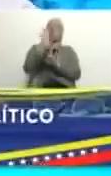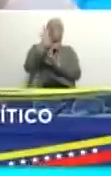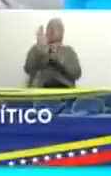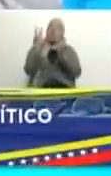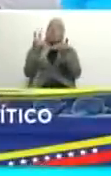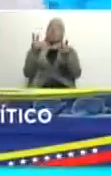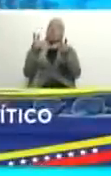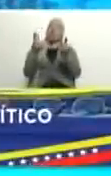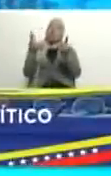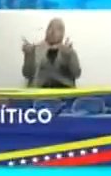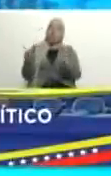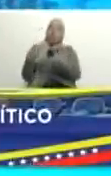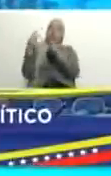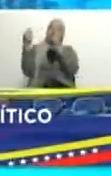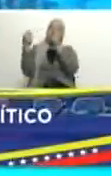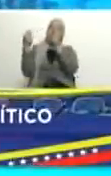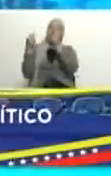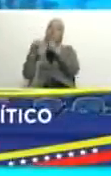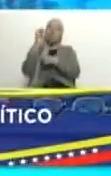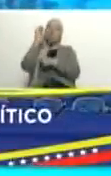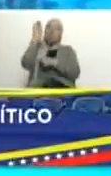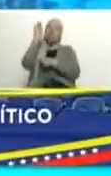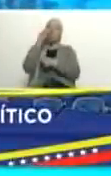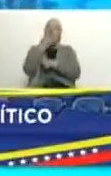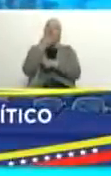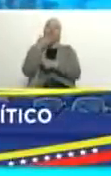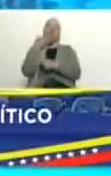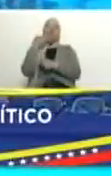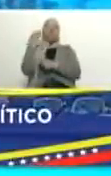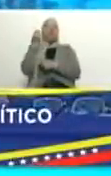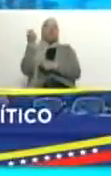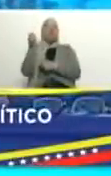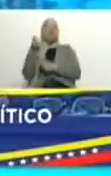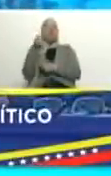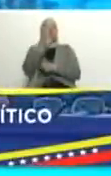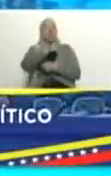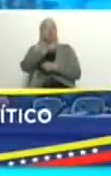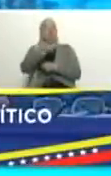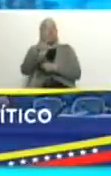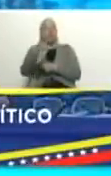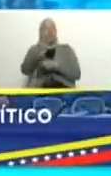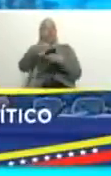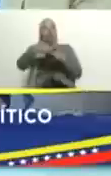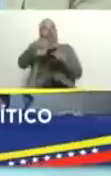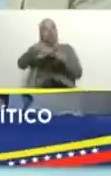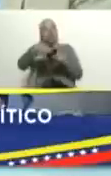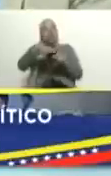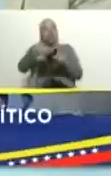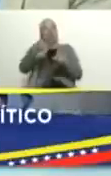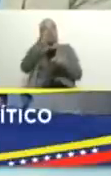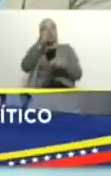renovando la esperanza hacia el futuro de la juventud, de las mujeres, de los niños, de las niñas.